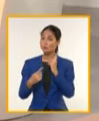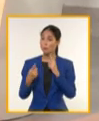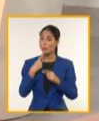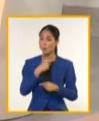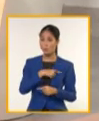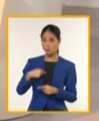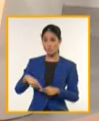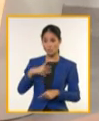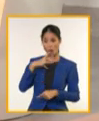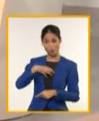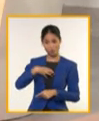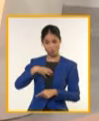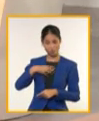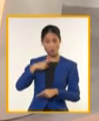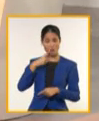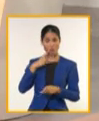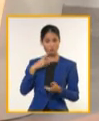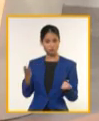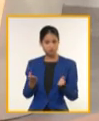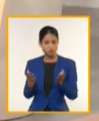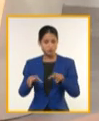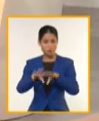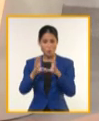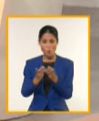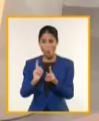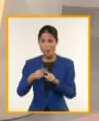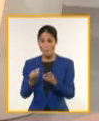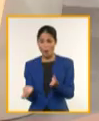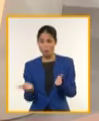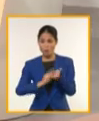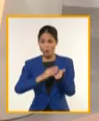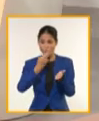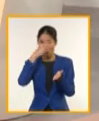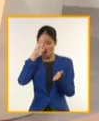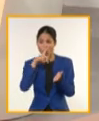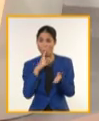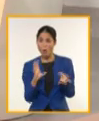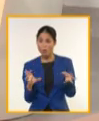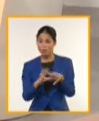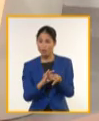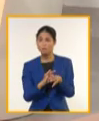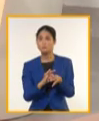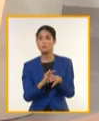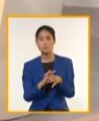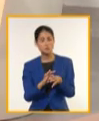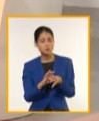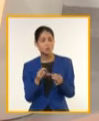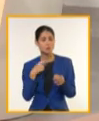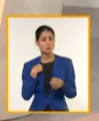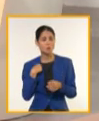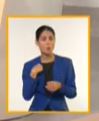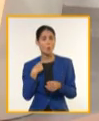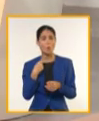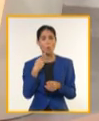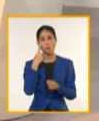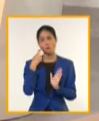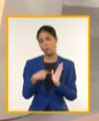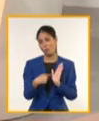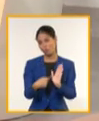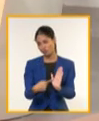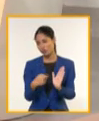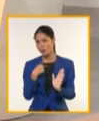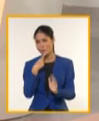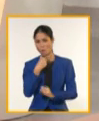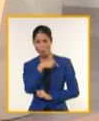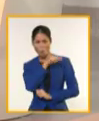nivel internacional y de los que Cuba se ha sumado y que representan beneficios para Cuba, quiero mostrar el último reportaje que tenemos